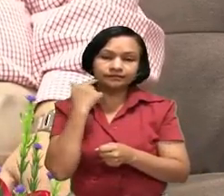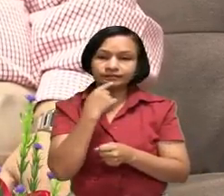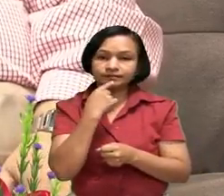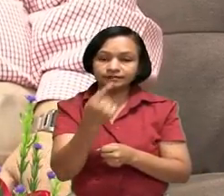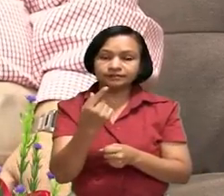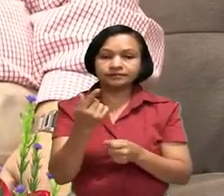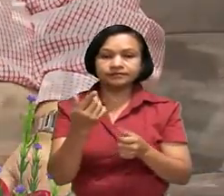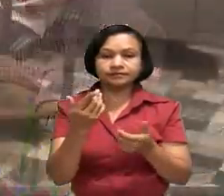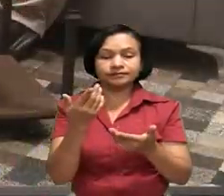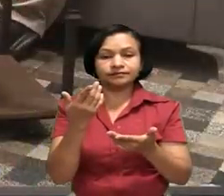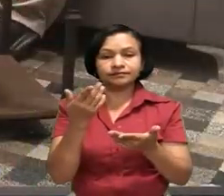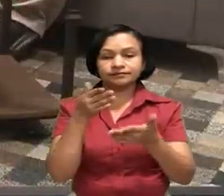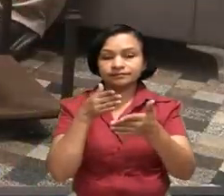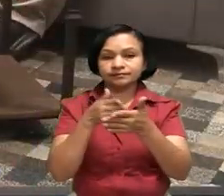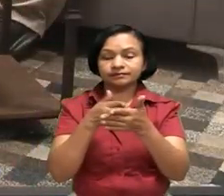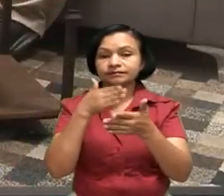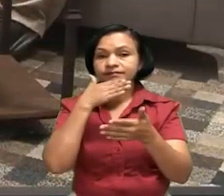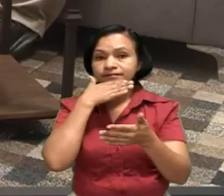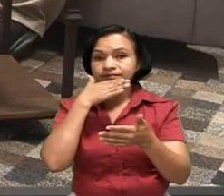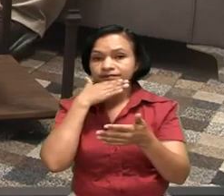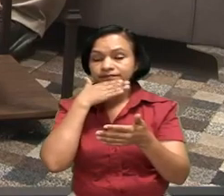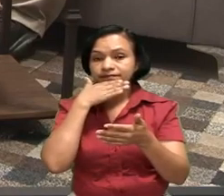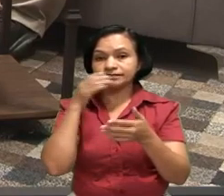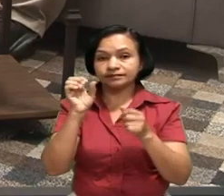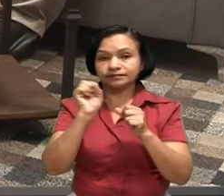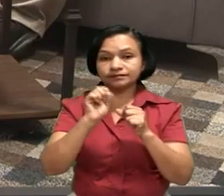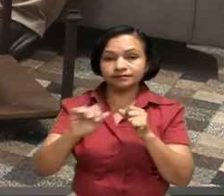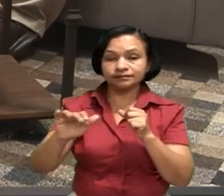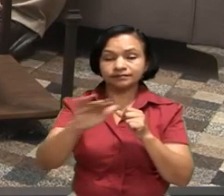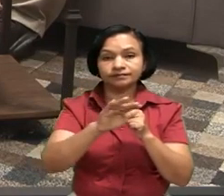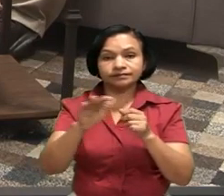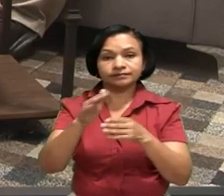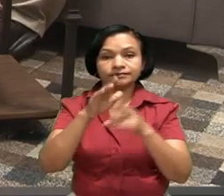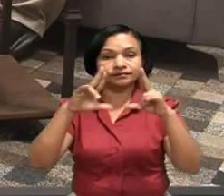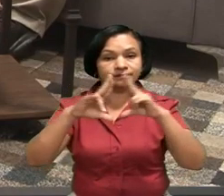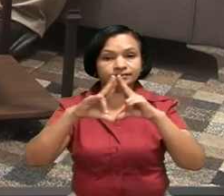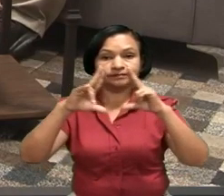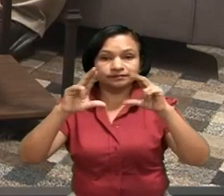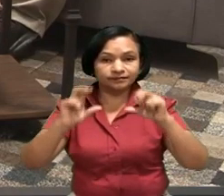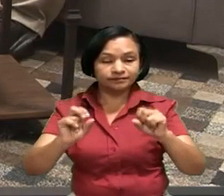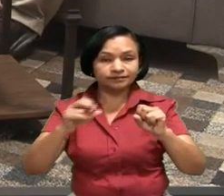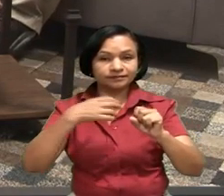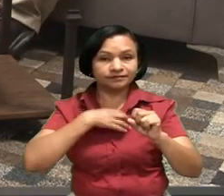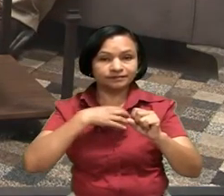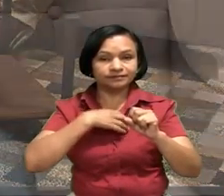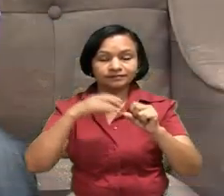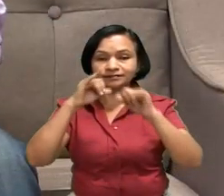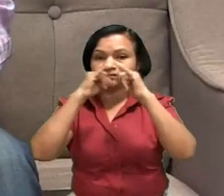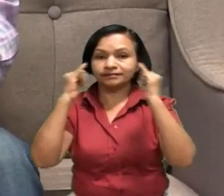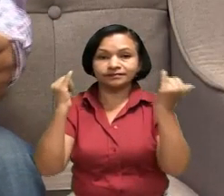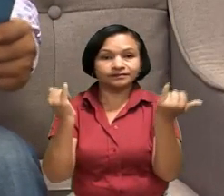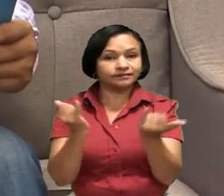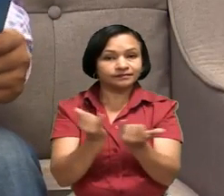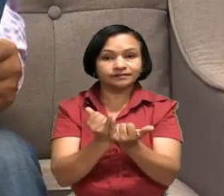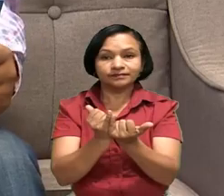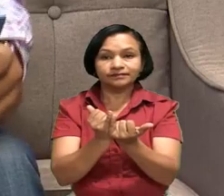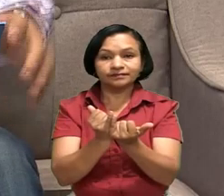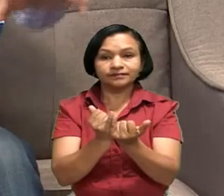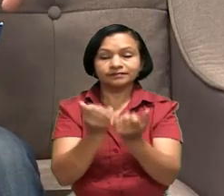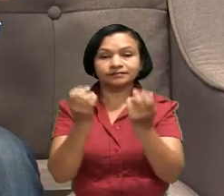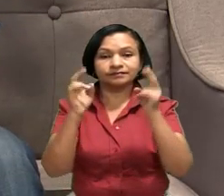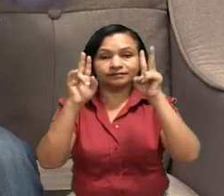disculpó que le interrumpa una de las grandes discusiones dentro de la sociedad en principio nicaragüense pero también pues a nivel internacional es decir hay